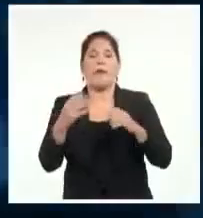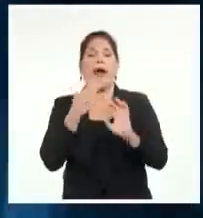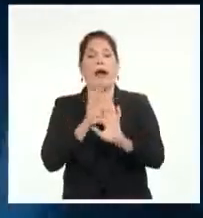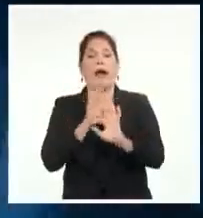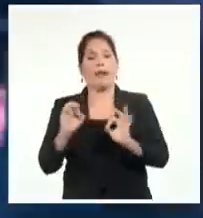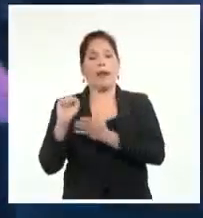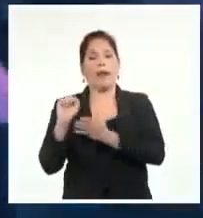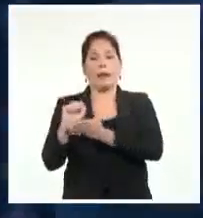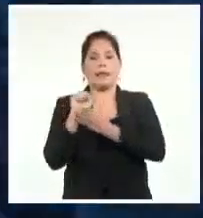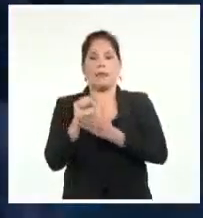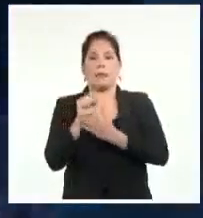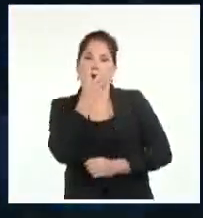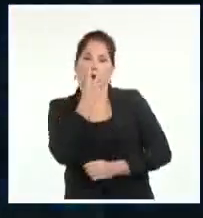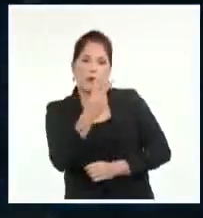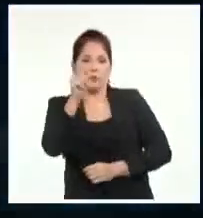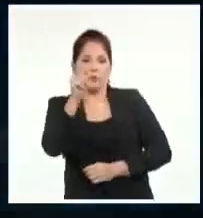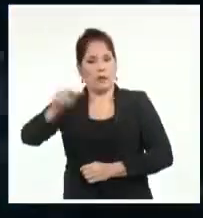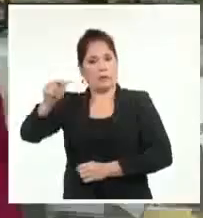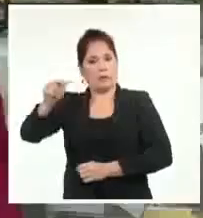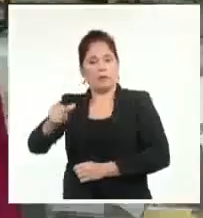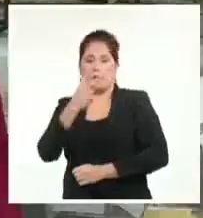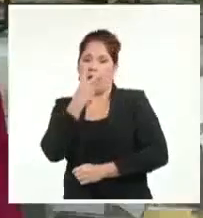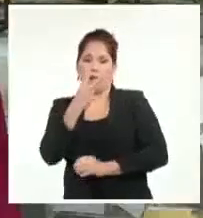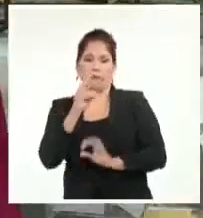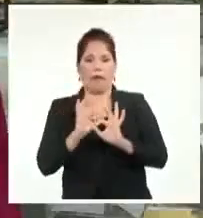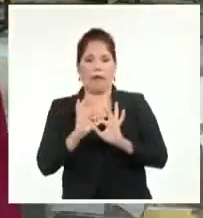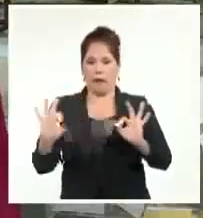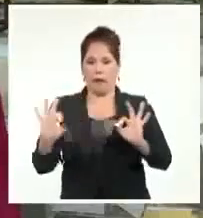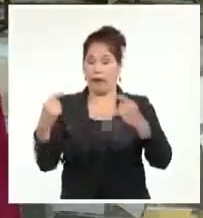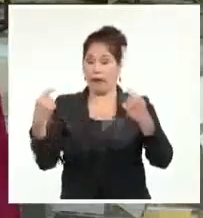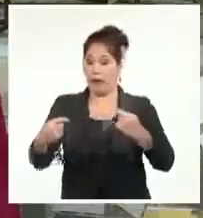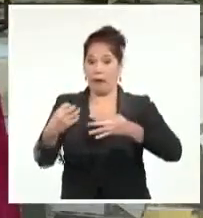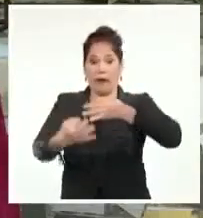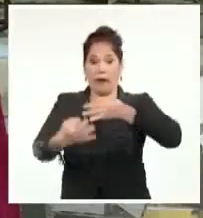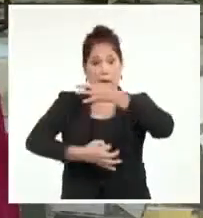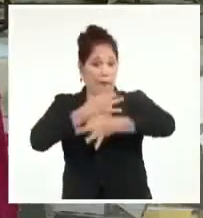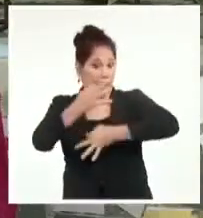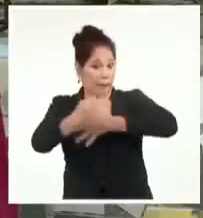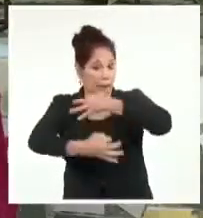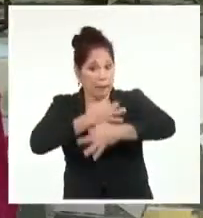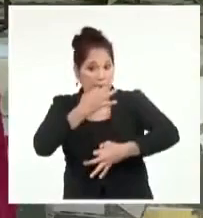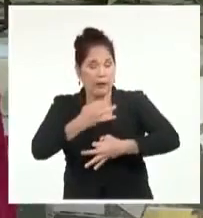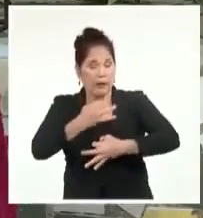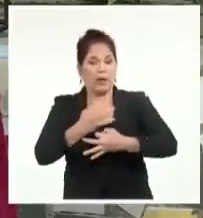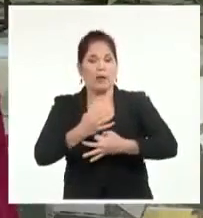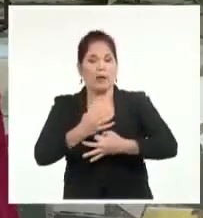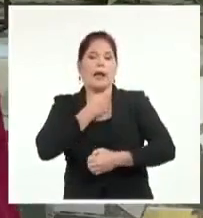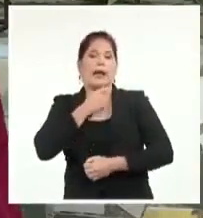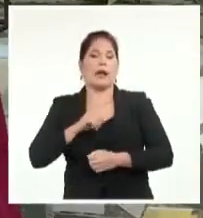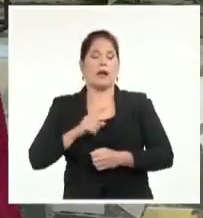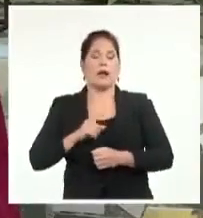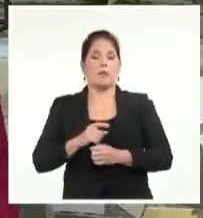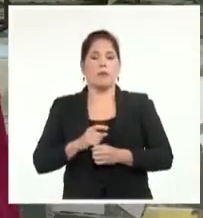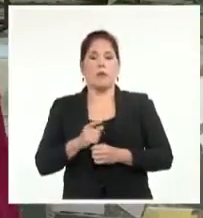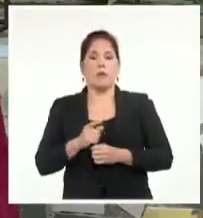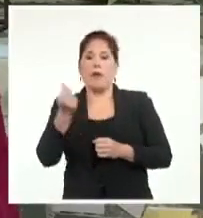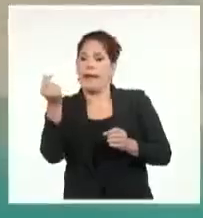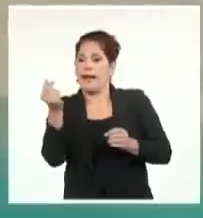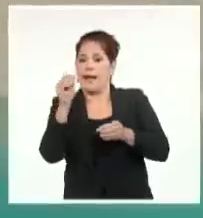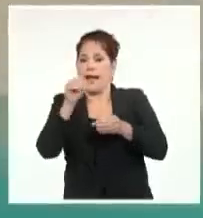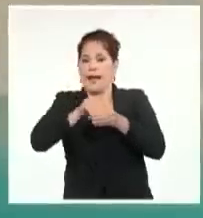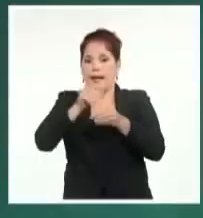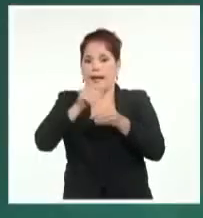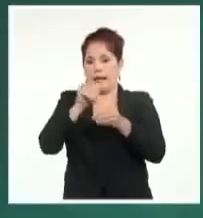calidad de ese turismo. O sea, debemos hablar de cuánto ingresa